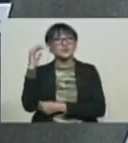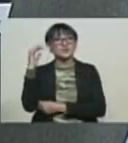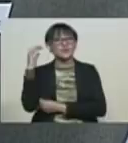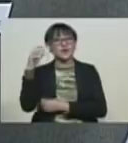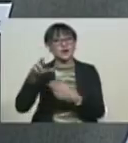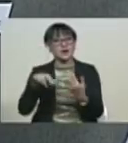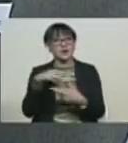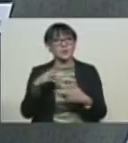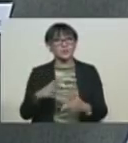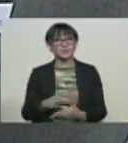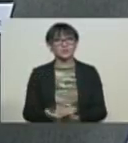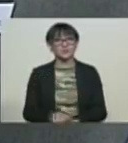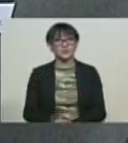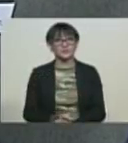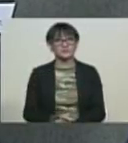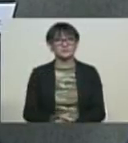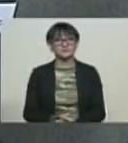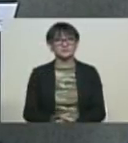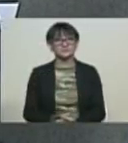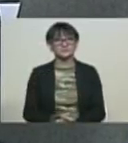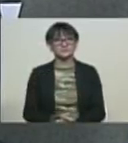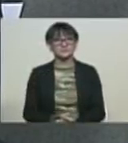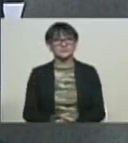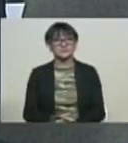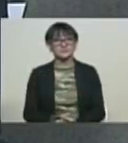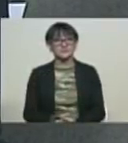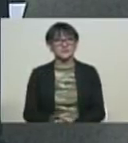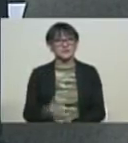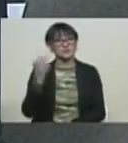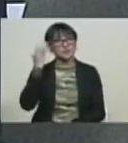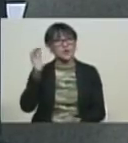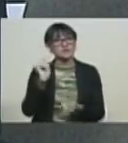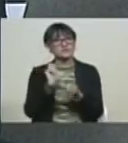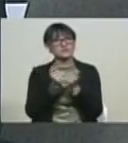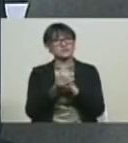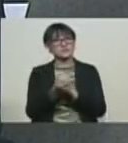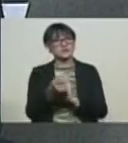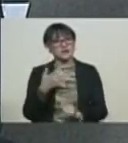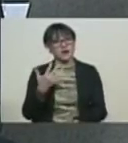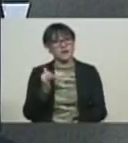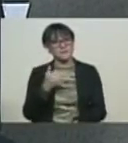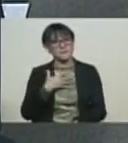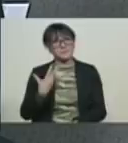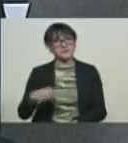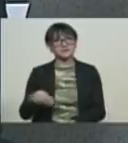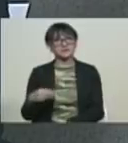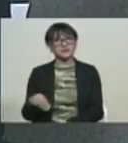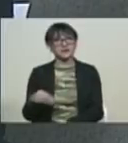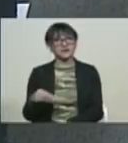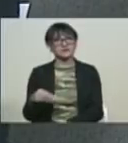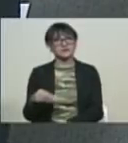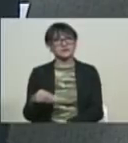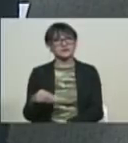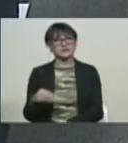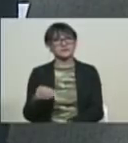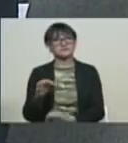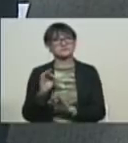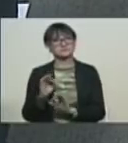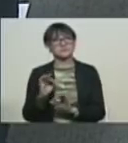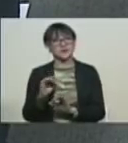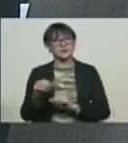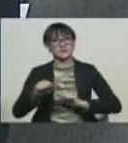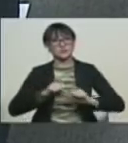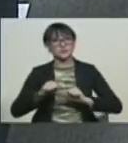revolución. Un sueño hecho realidad porque tenemos un presidente que está convencido